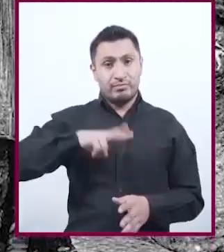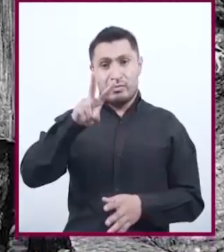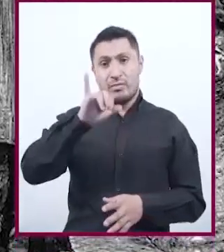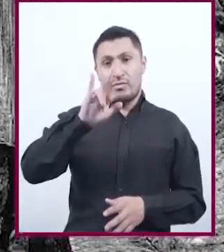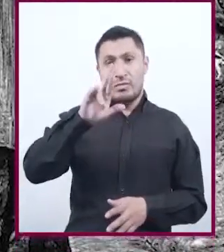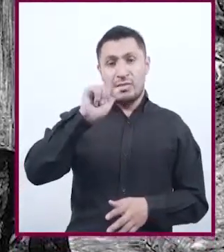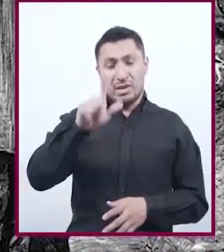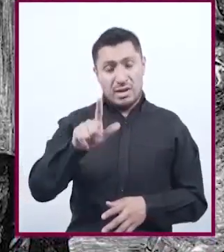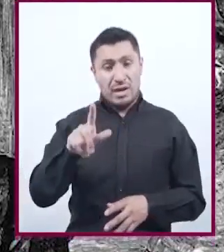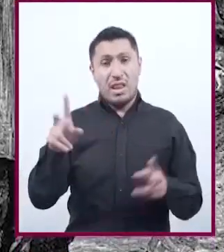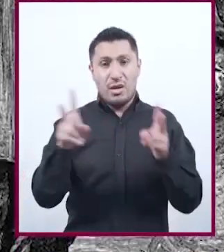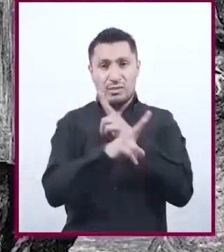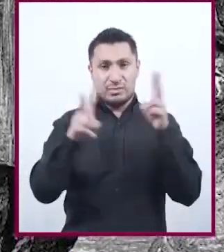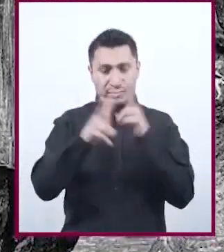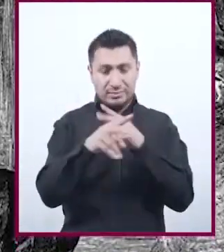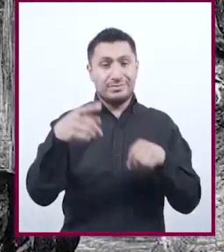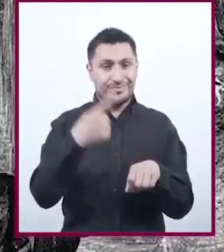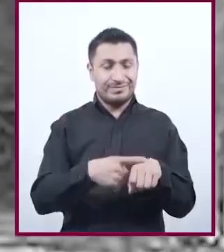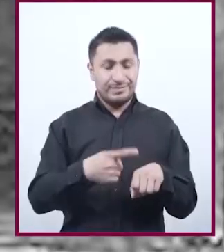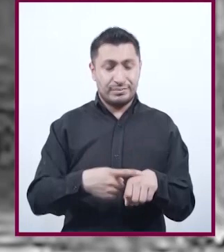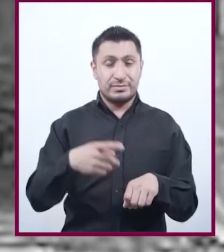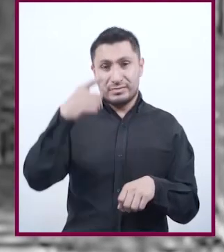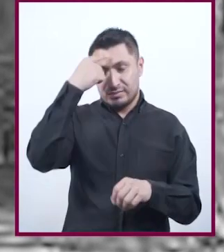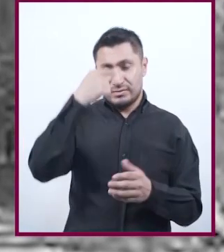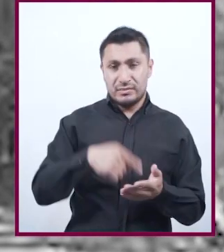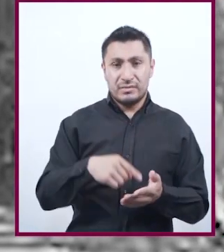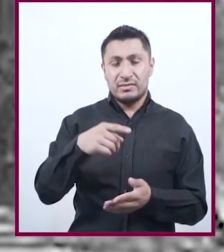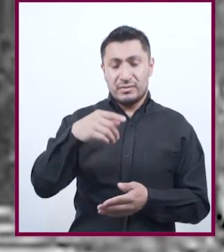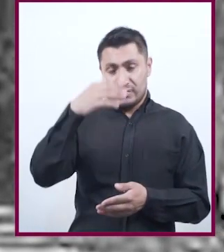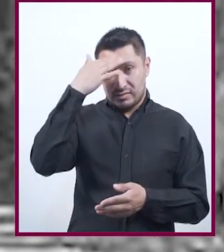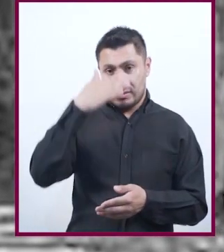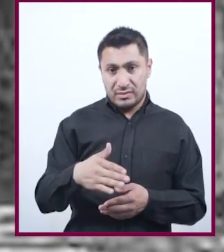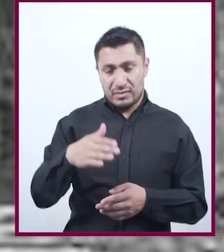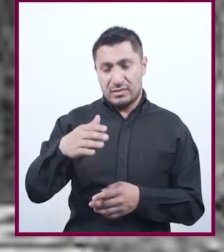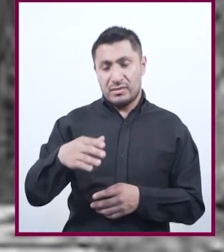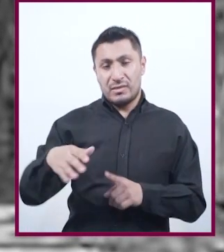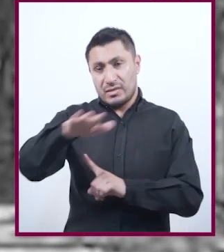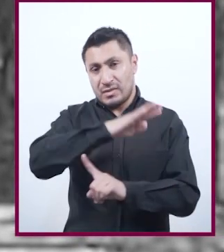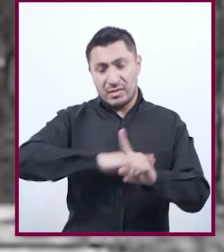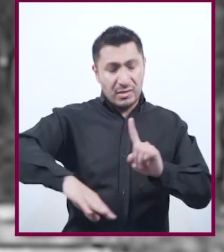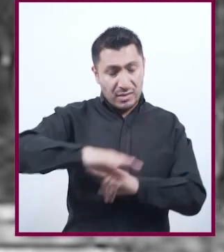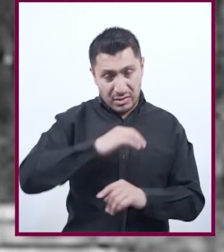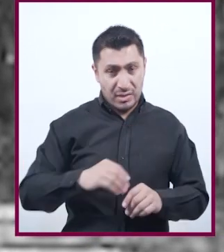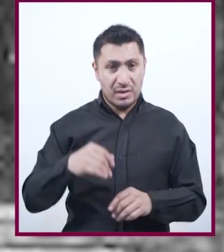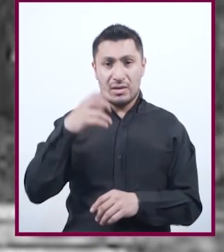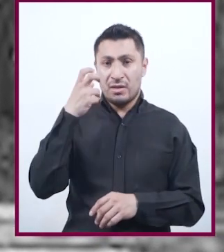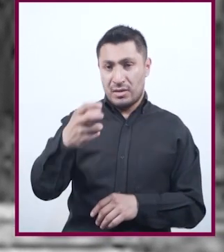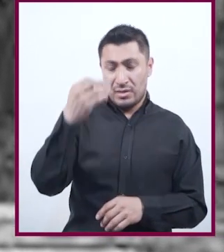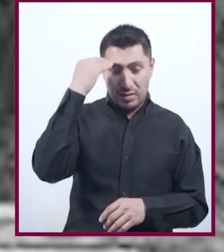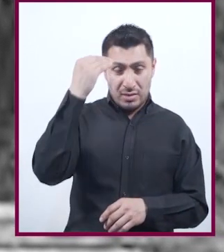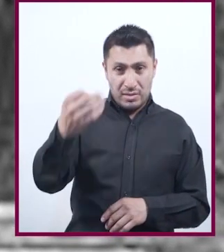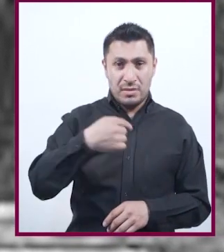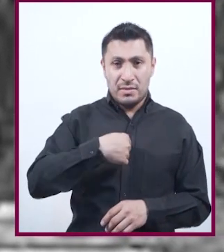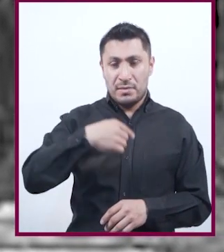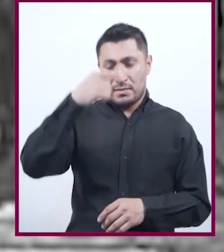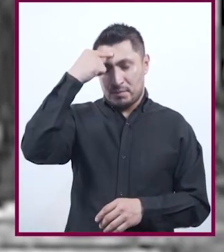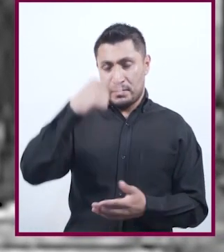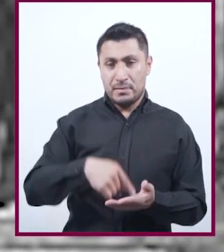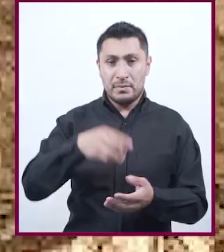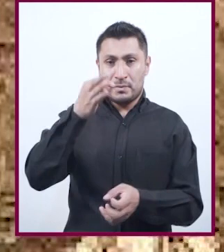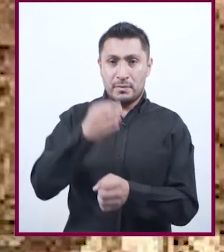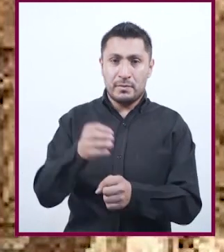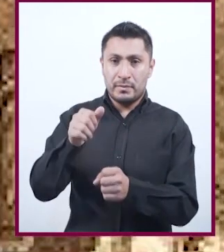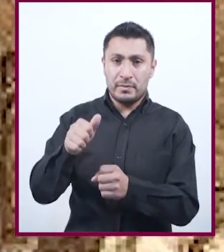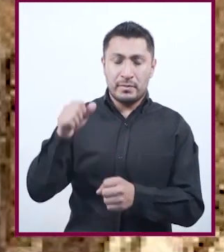saberlos contextualizar en su justo momento. Yo creo que el siglo XIX pues veníamos despertando de esta revolución